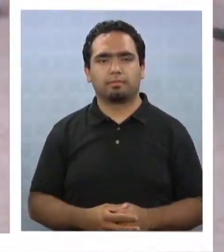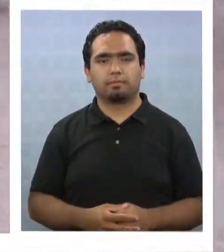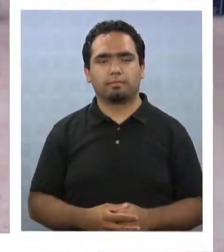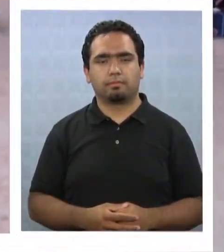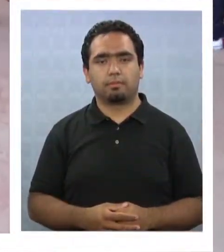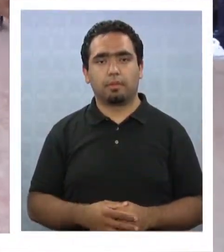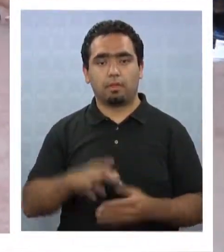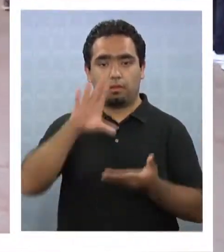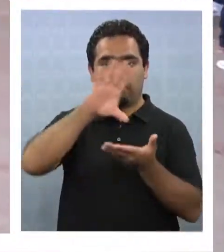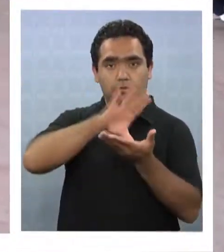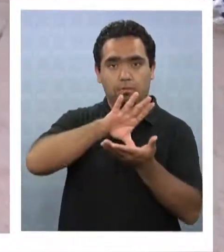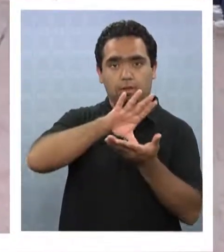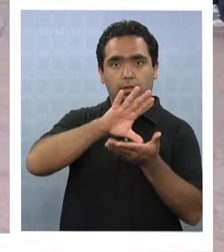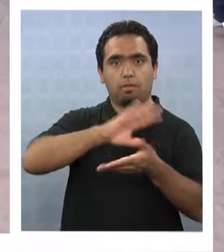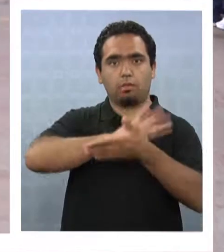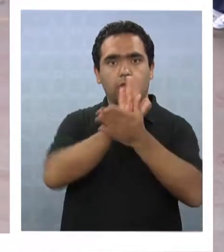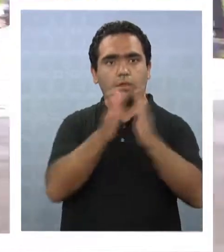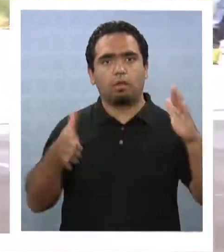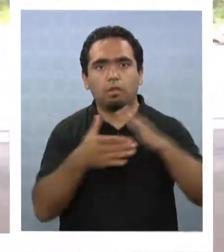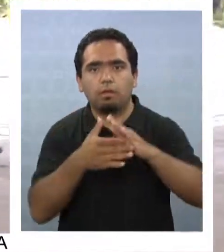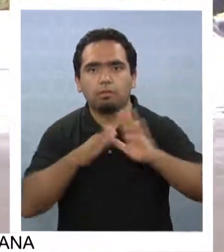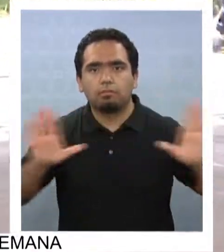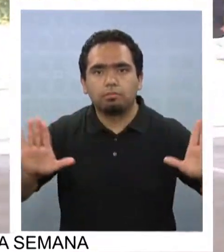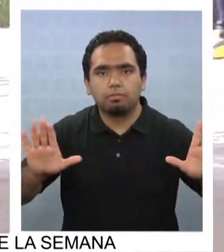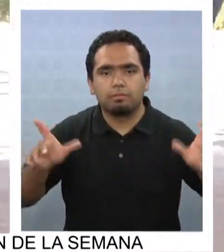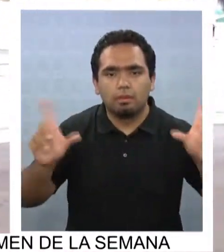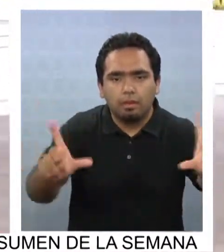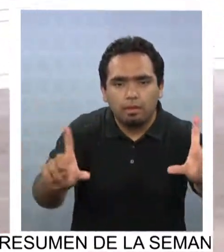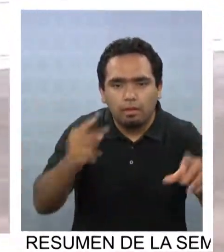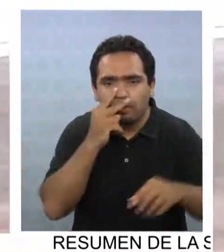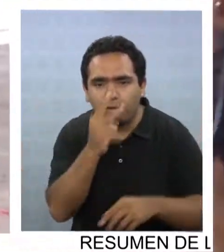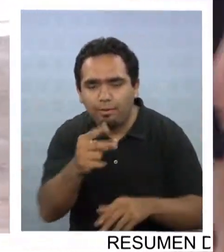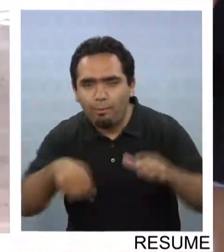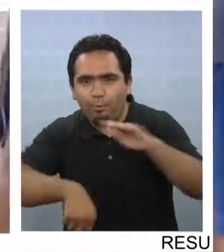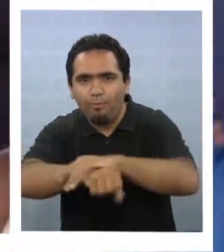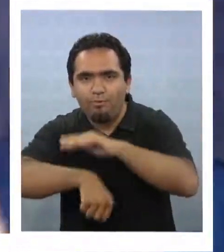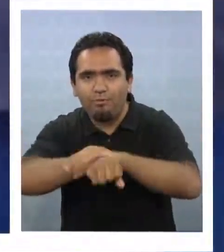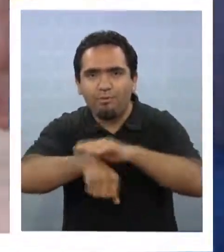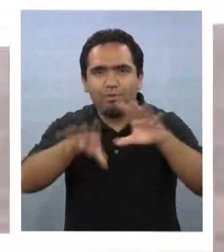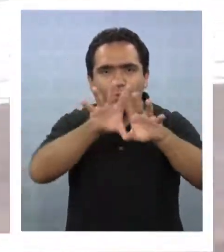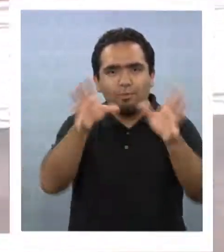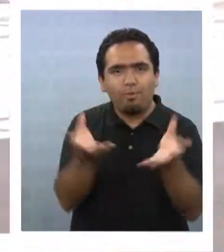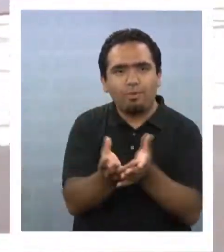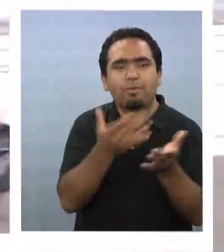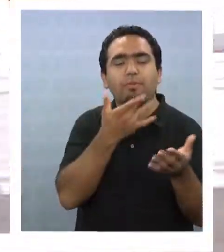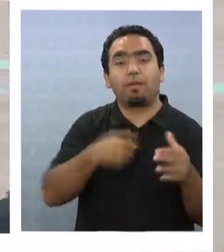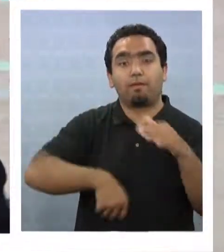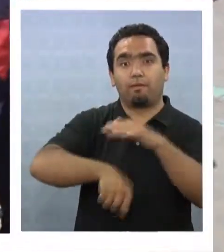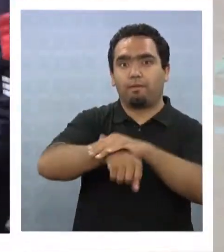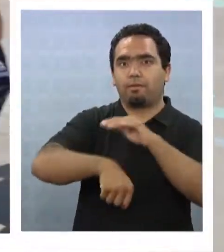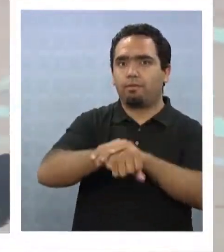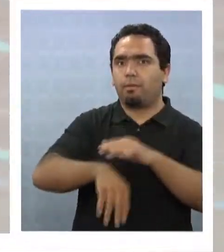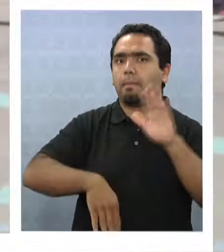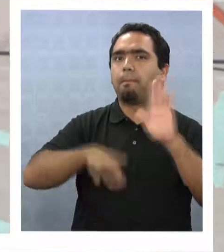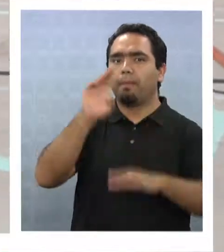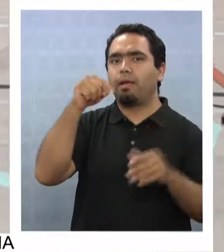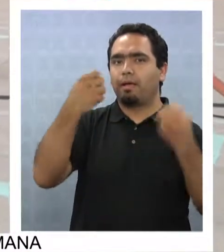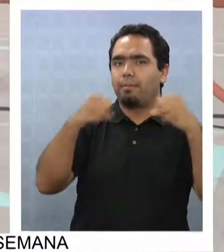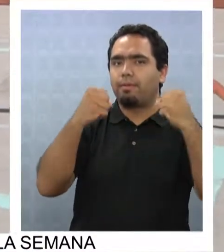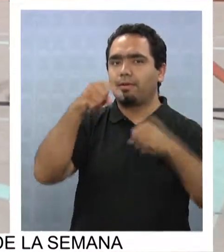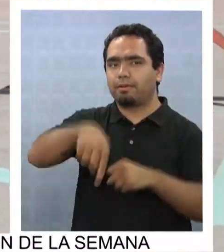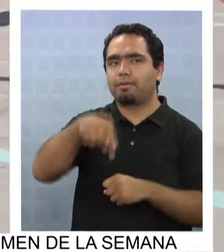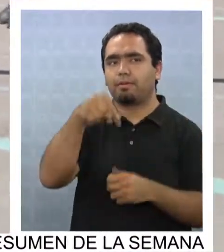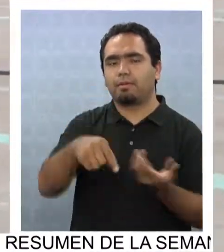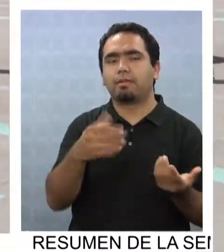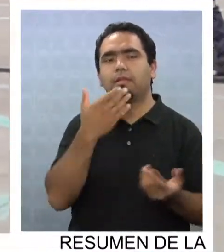Todo el país se paraliza cada vez que nuestra selección juega un partido en el Mundial. No por nada el fútbol es el deporte más practicado, el con